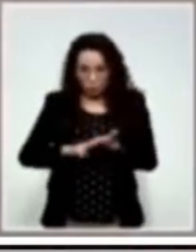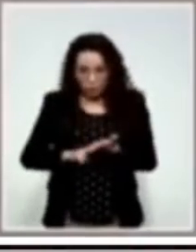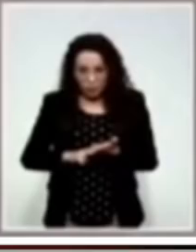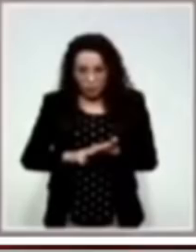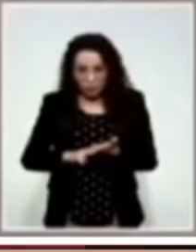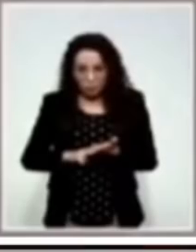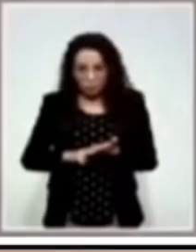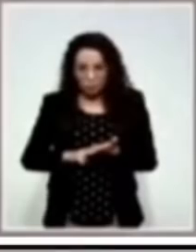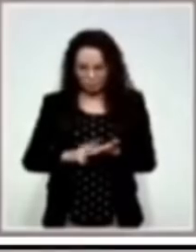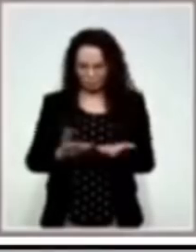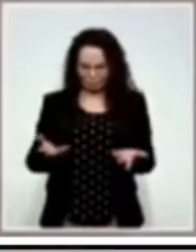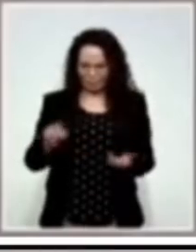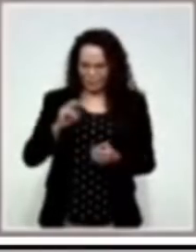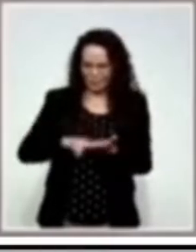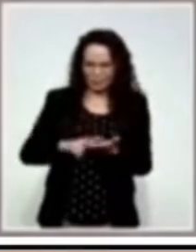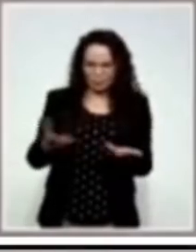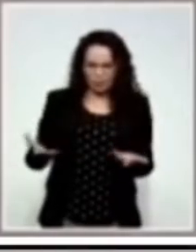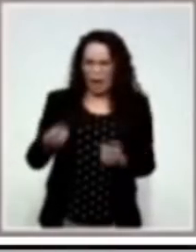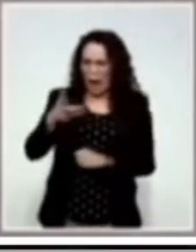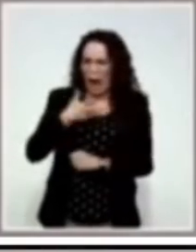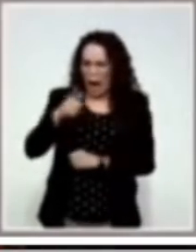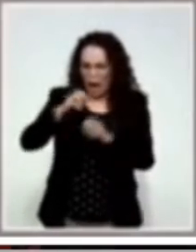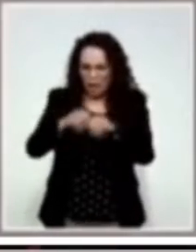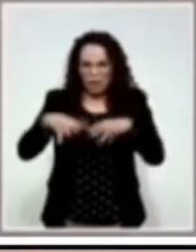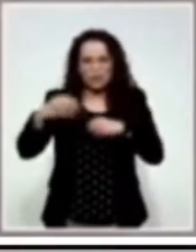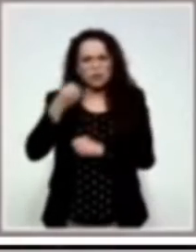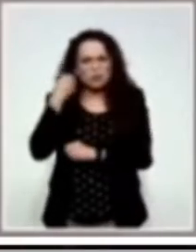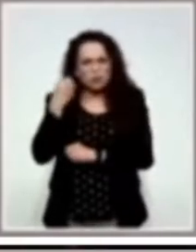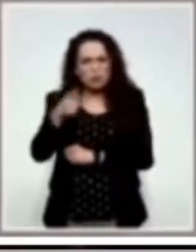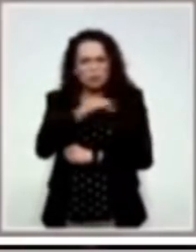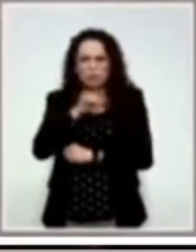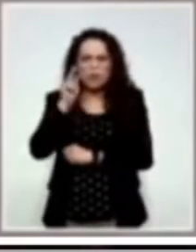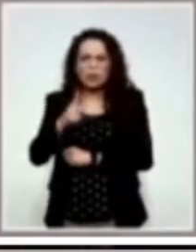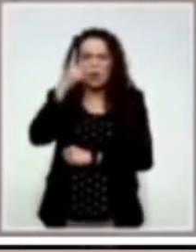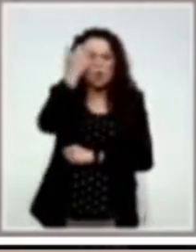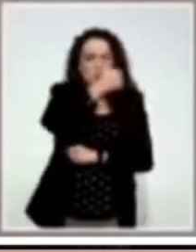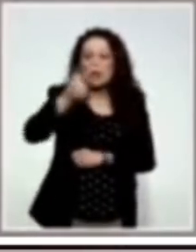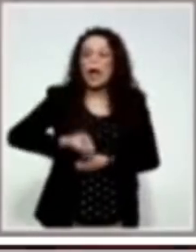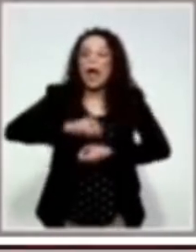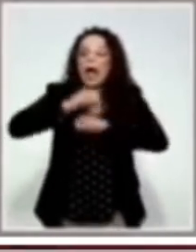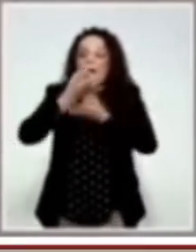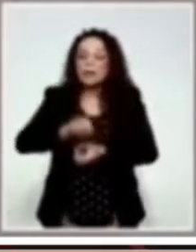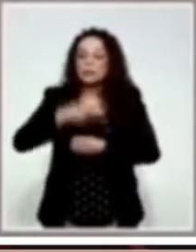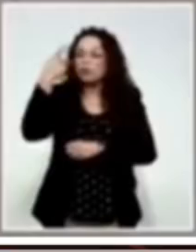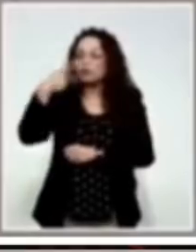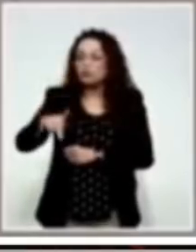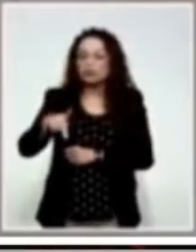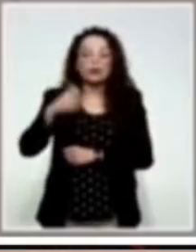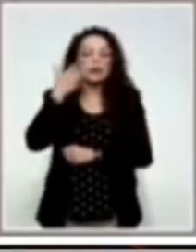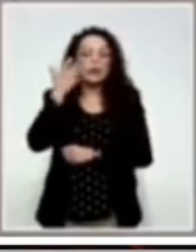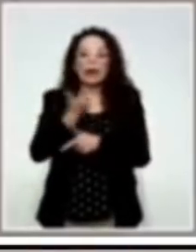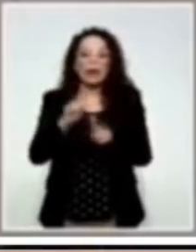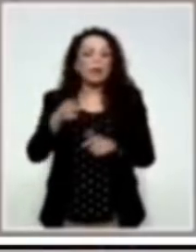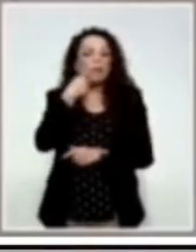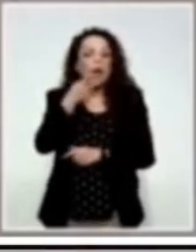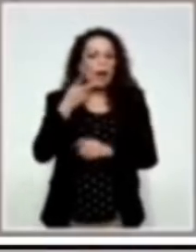no. Ahí está la sesión, cada quien expresó lo que quiso. Entonces simplemente hay que señalar, porque es muy preocupante que la